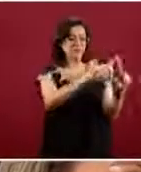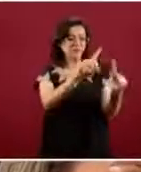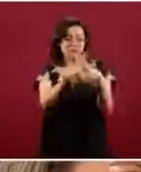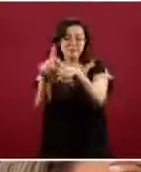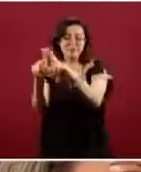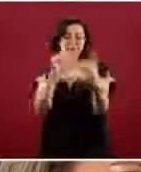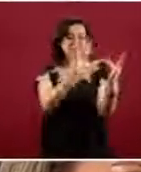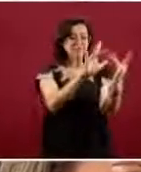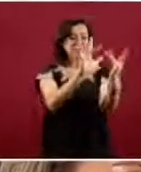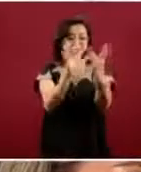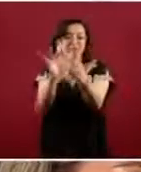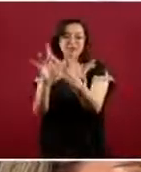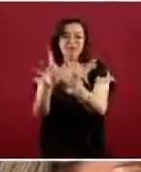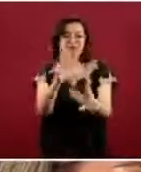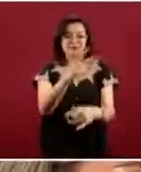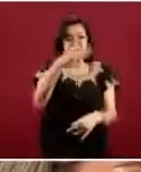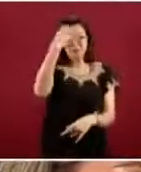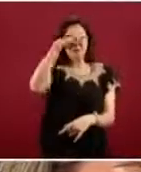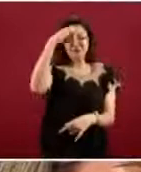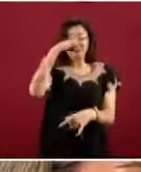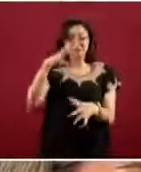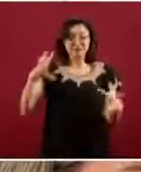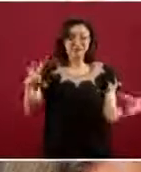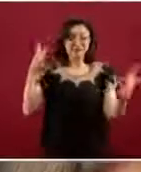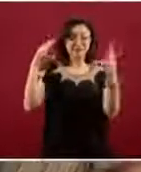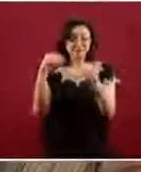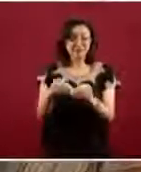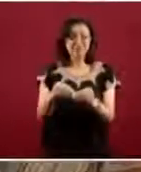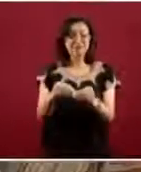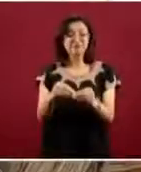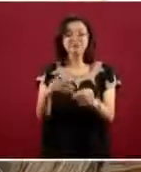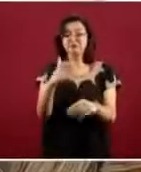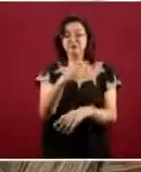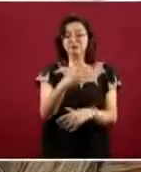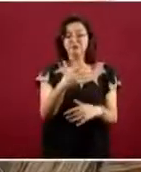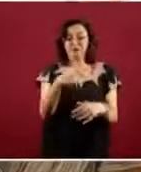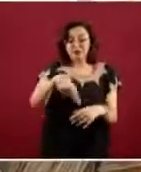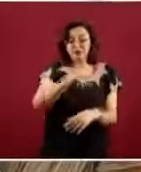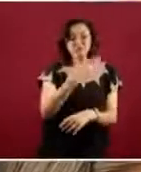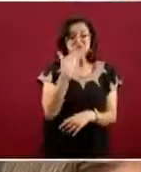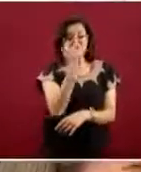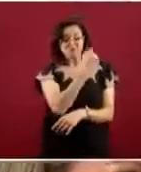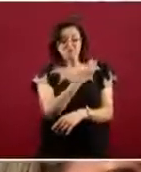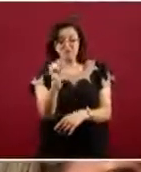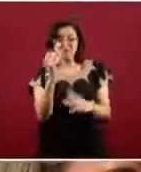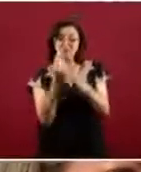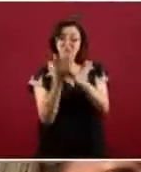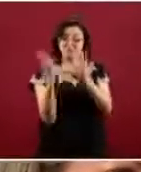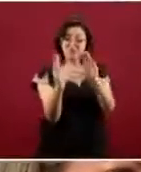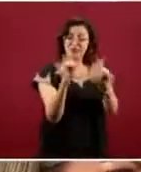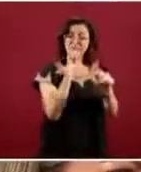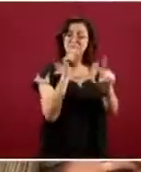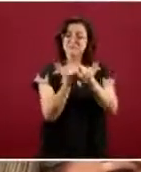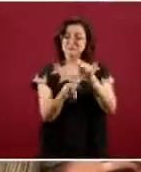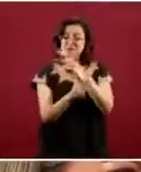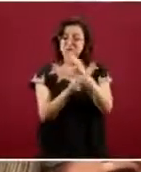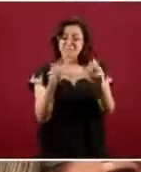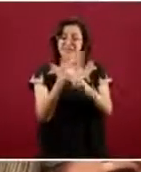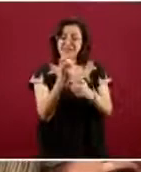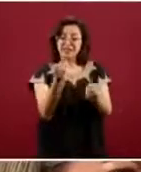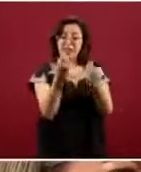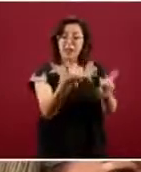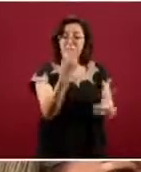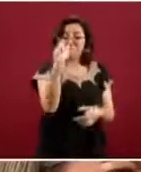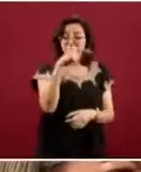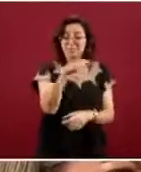y aprovechar tanto su experiencia como su presencia en campo y dotarles de capacitación, en su caso, insumos para que puedan apoyar en la